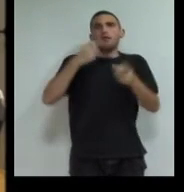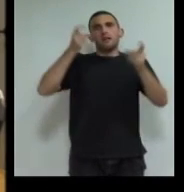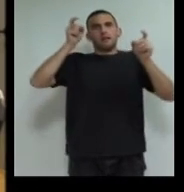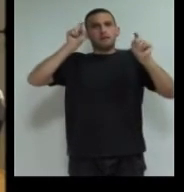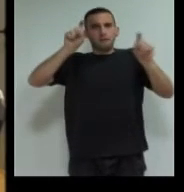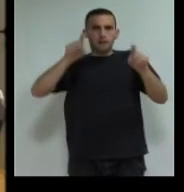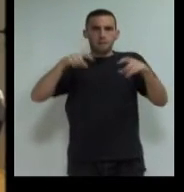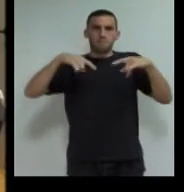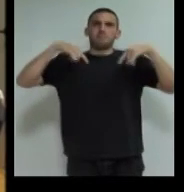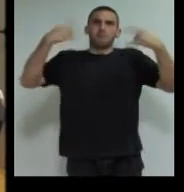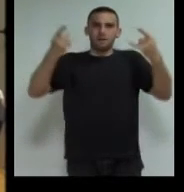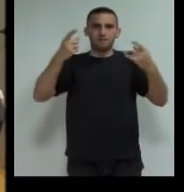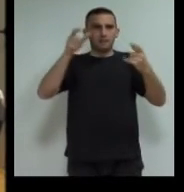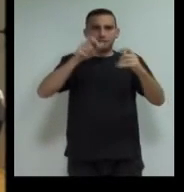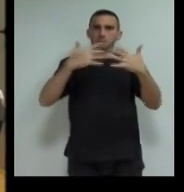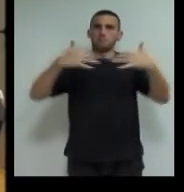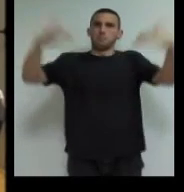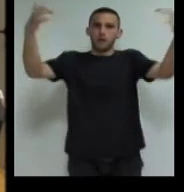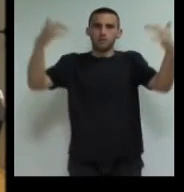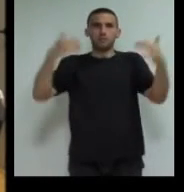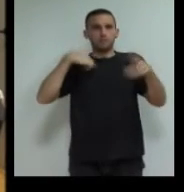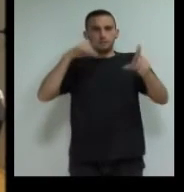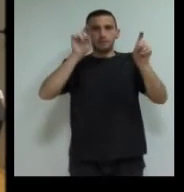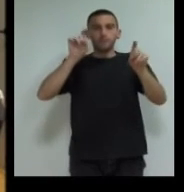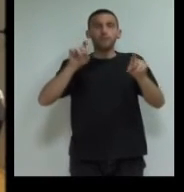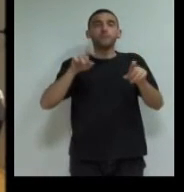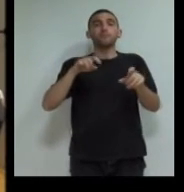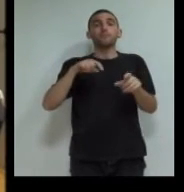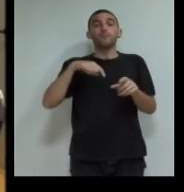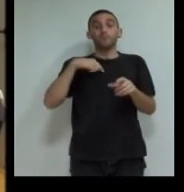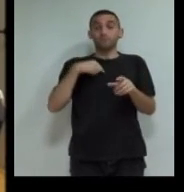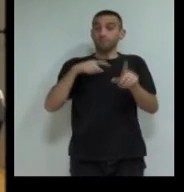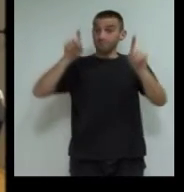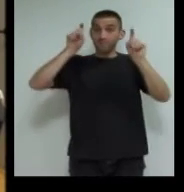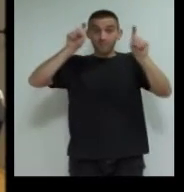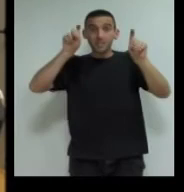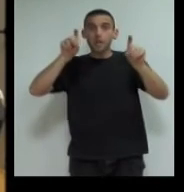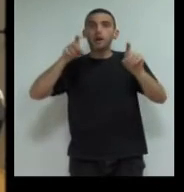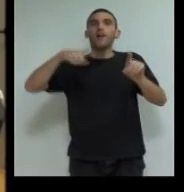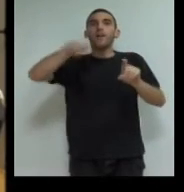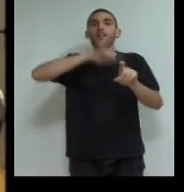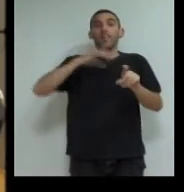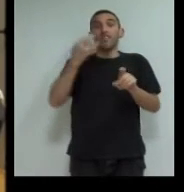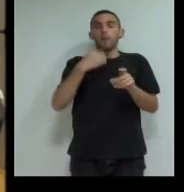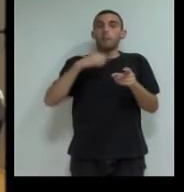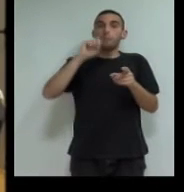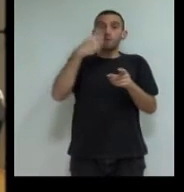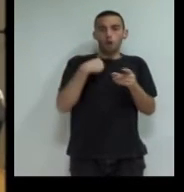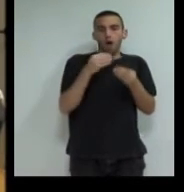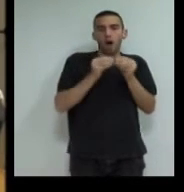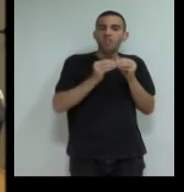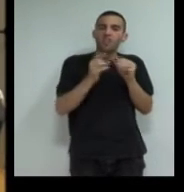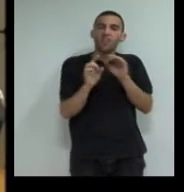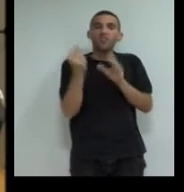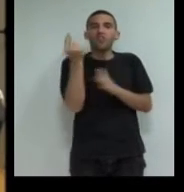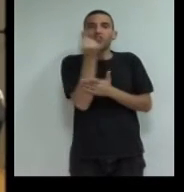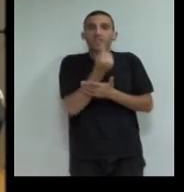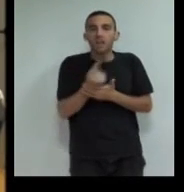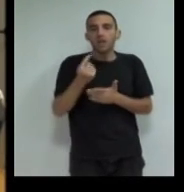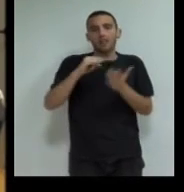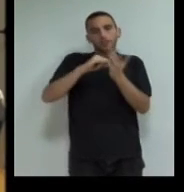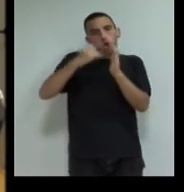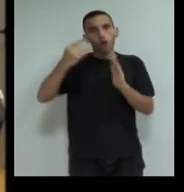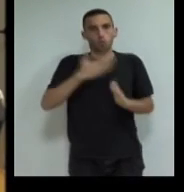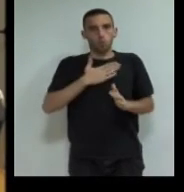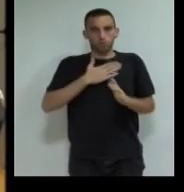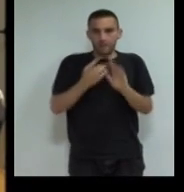600. Hicimos 2 sesiones. Para enseñárselo tuvimos que diseñar nuestra propia tecnología para no ponernos colorados y que aquello no se parara.